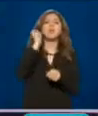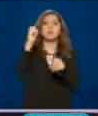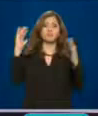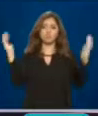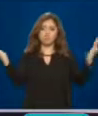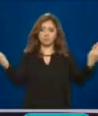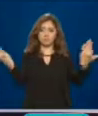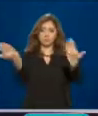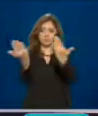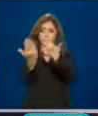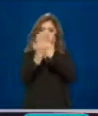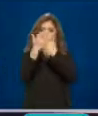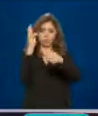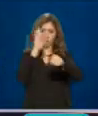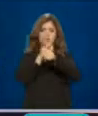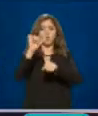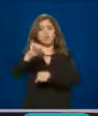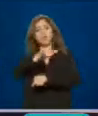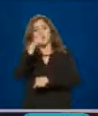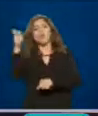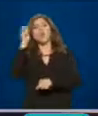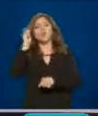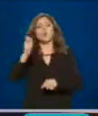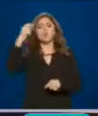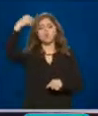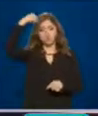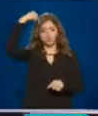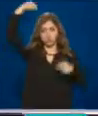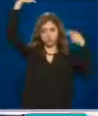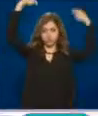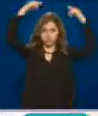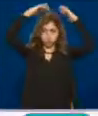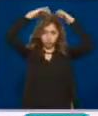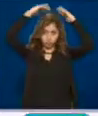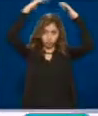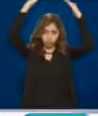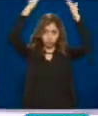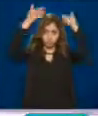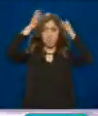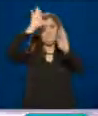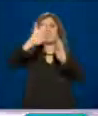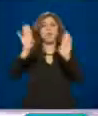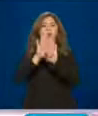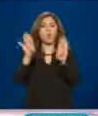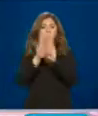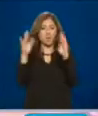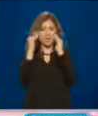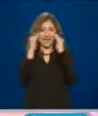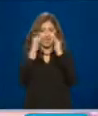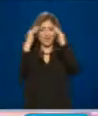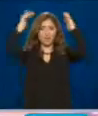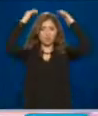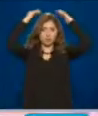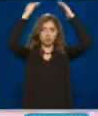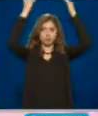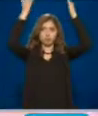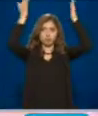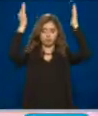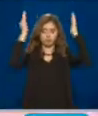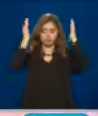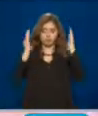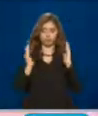mayor cobertura y antes iba con palio, o sea, con esta especie como de casita, Techito, con techito, con